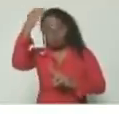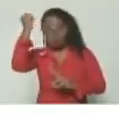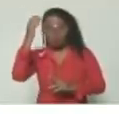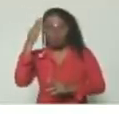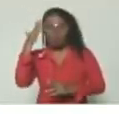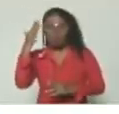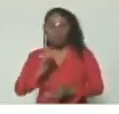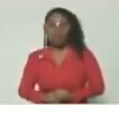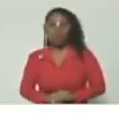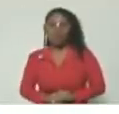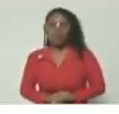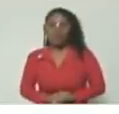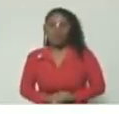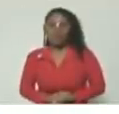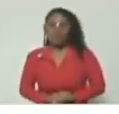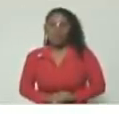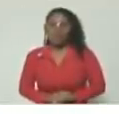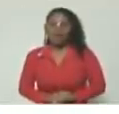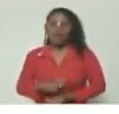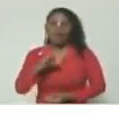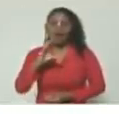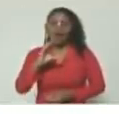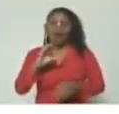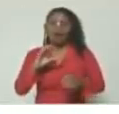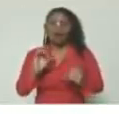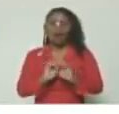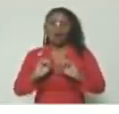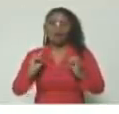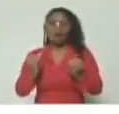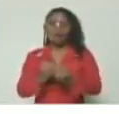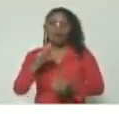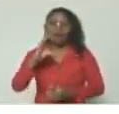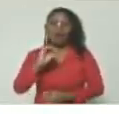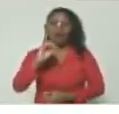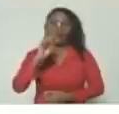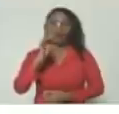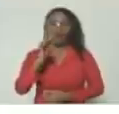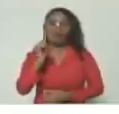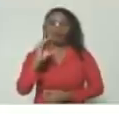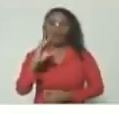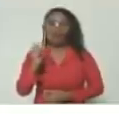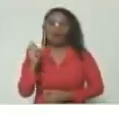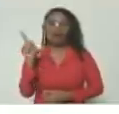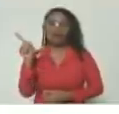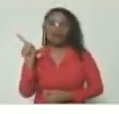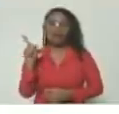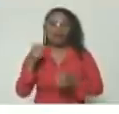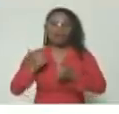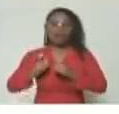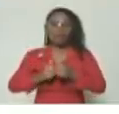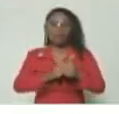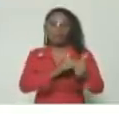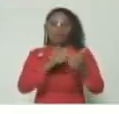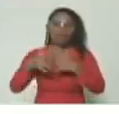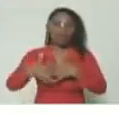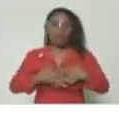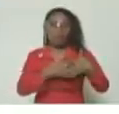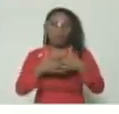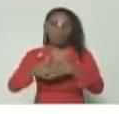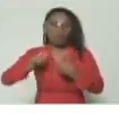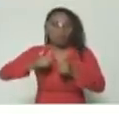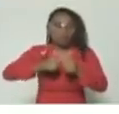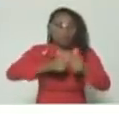Y resulta que la OFAC, la oficina que persigue a Venezuela desde Estados Unidos,